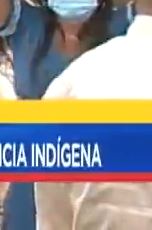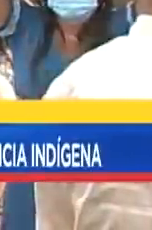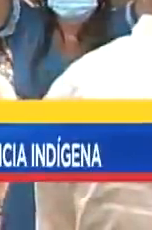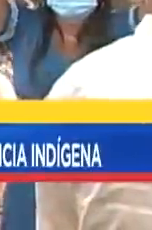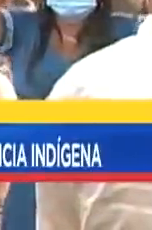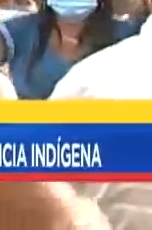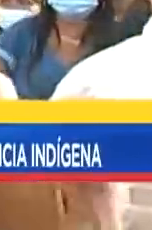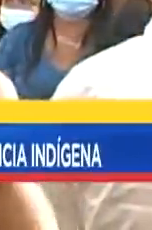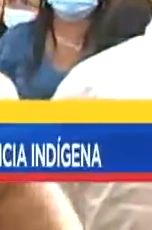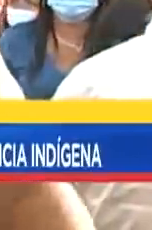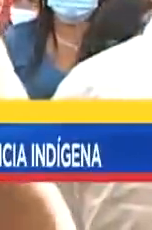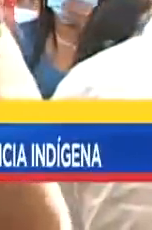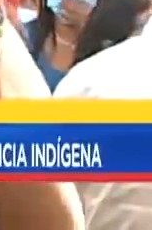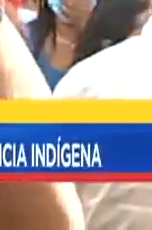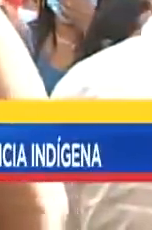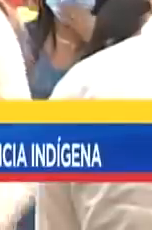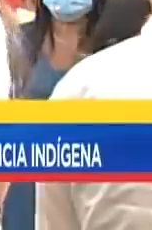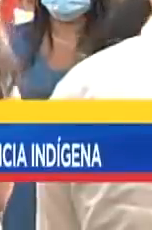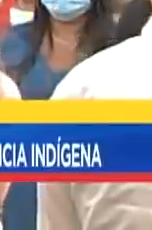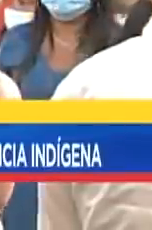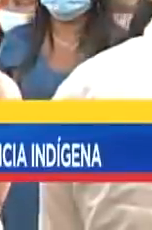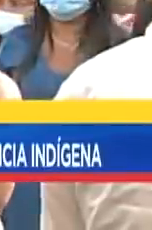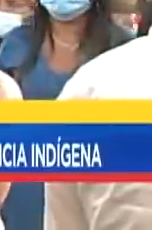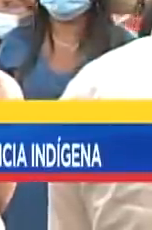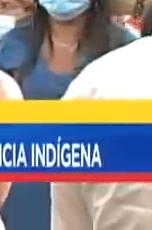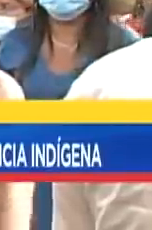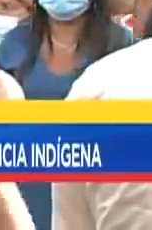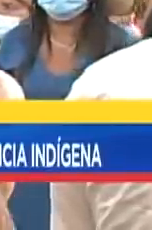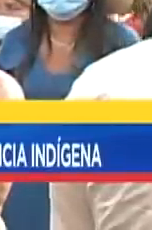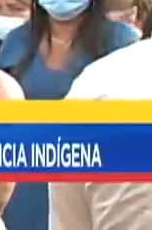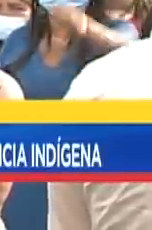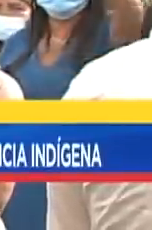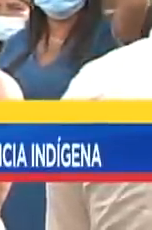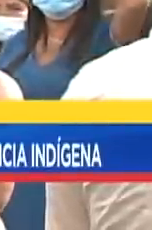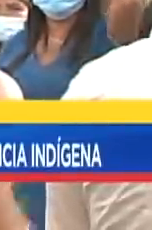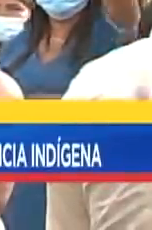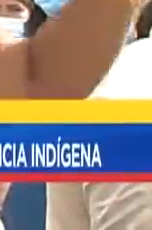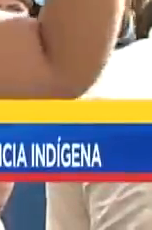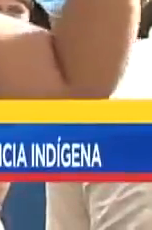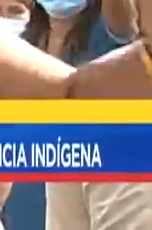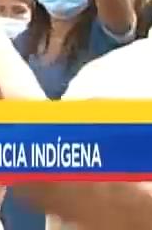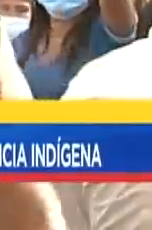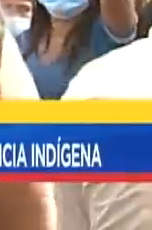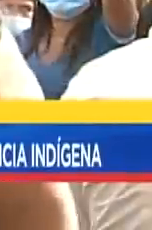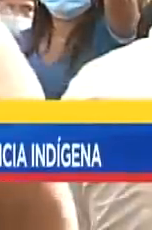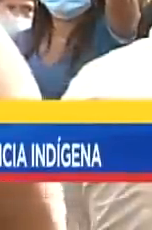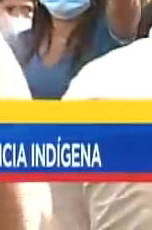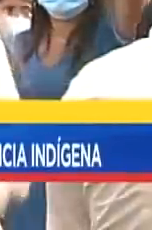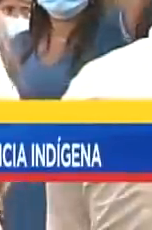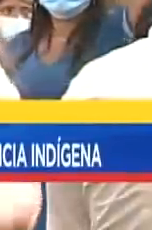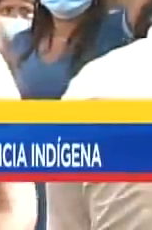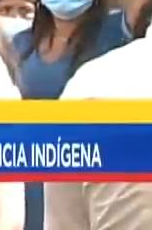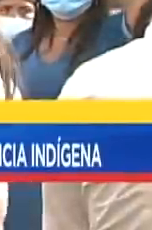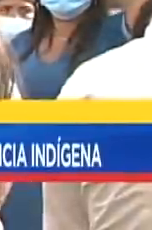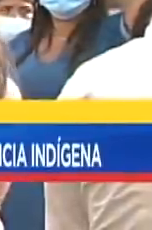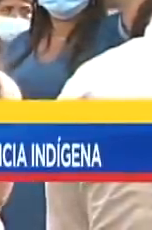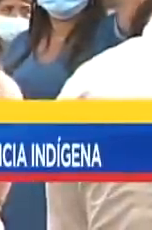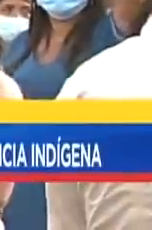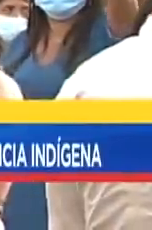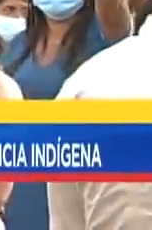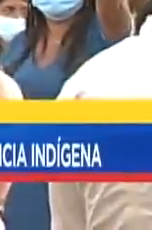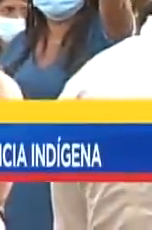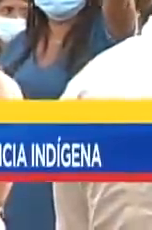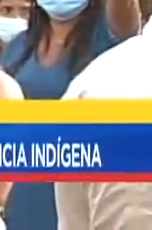cuando conmemoramos 200 años, usted está aquí gracias a la ancestralidad, gracias a